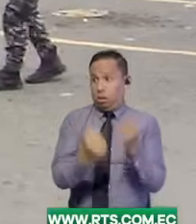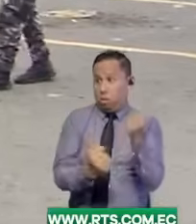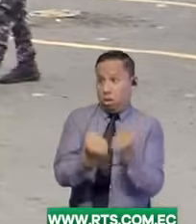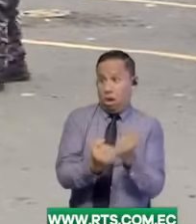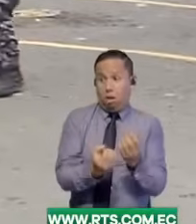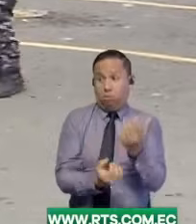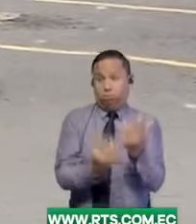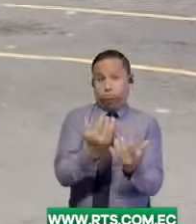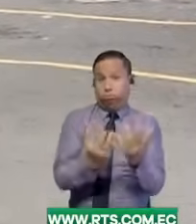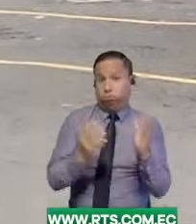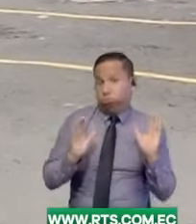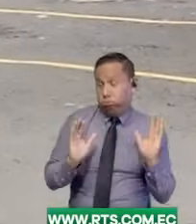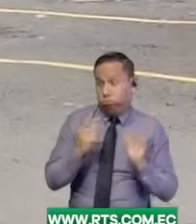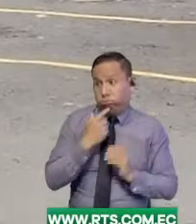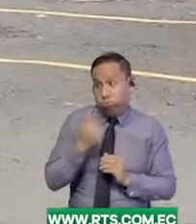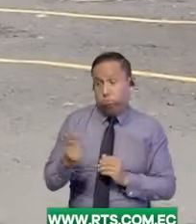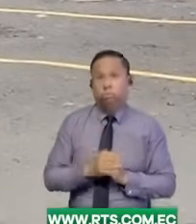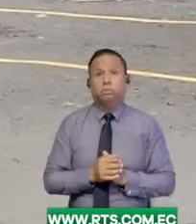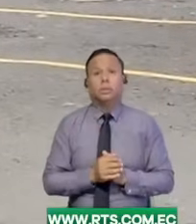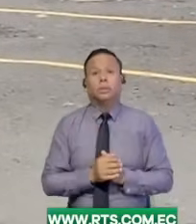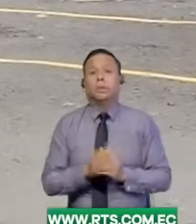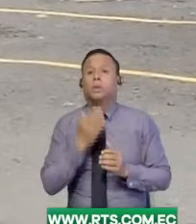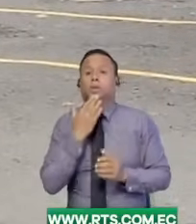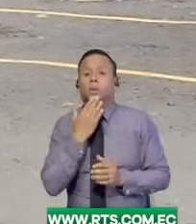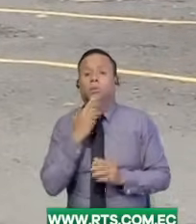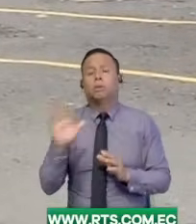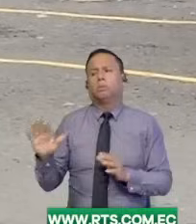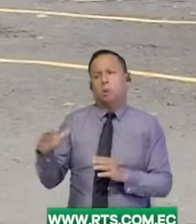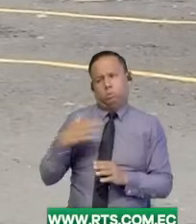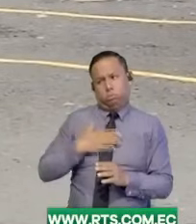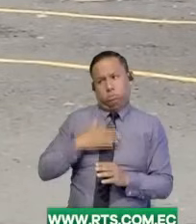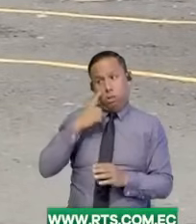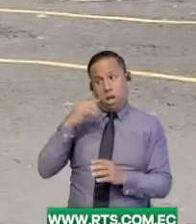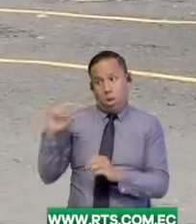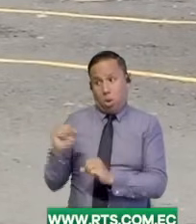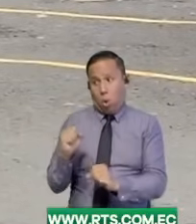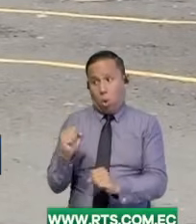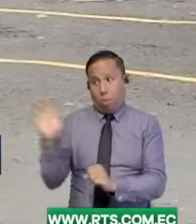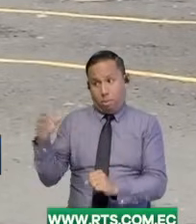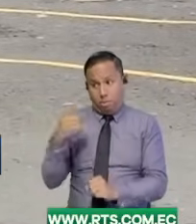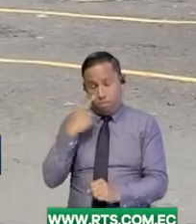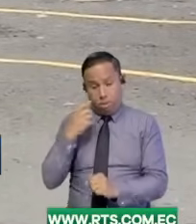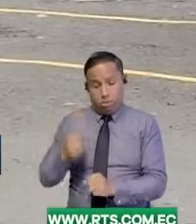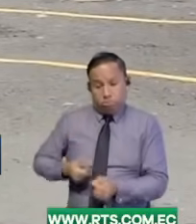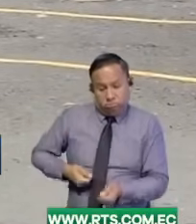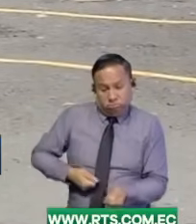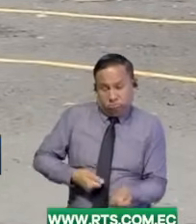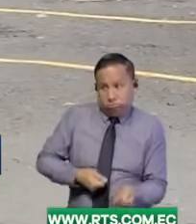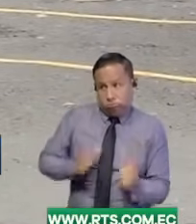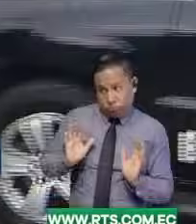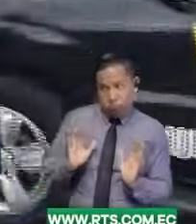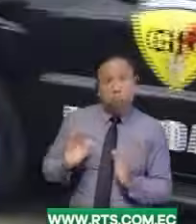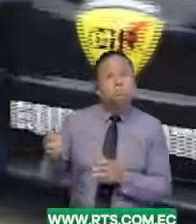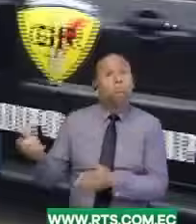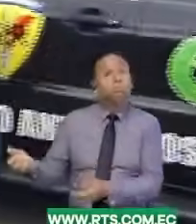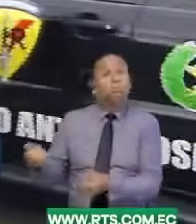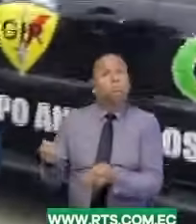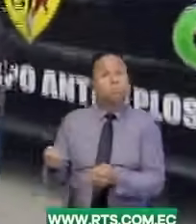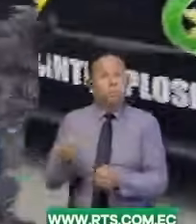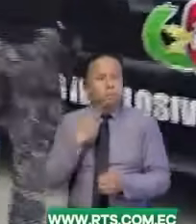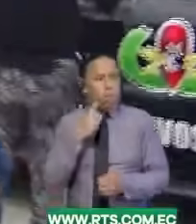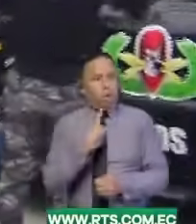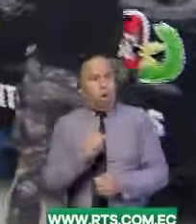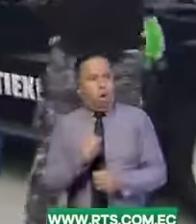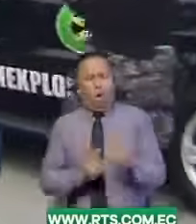carro. Y entonces le dije, présteme una escoba para ver si empujaba aquello. Y a lo que me dice, corre porque es